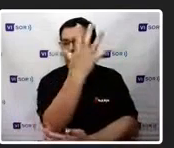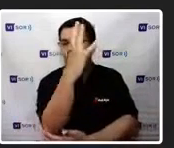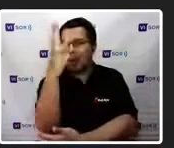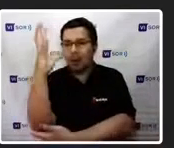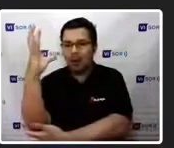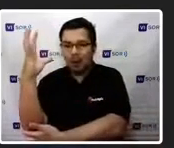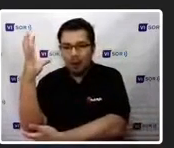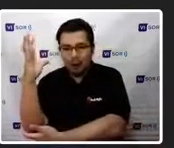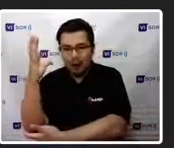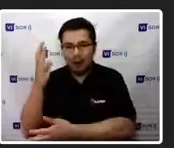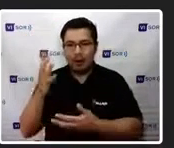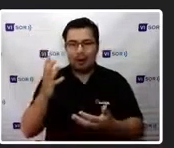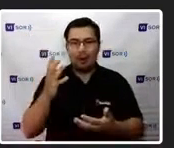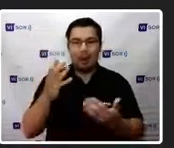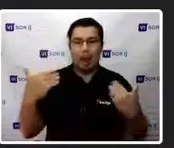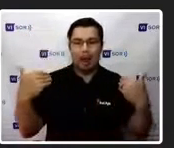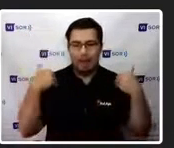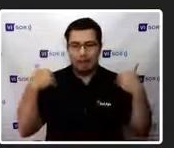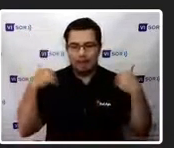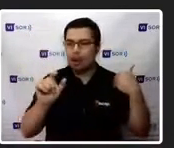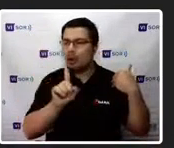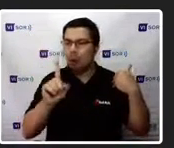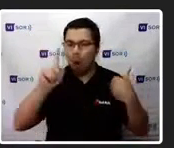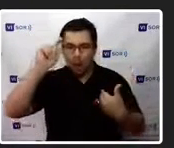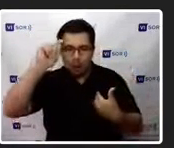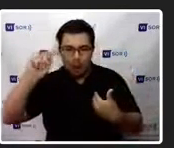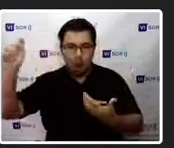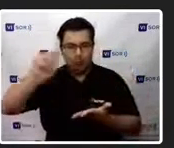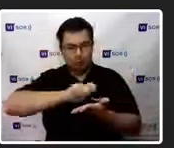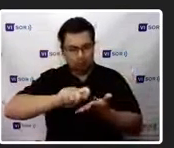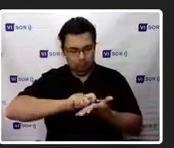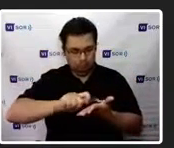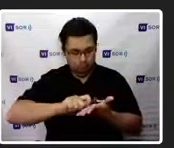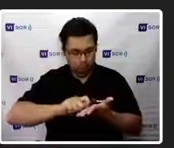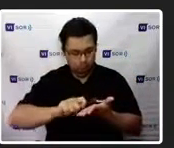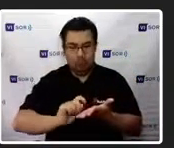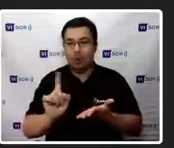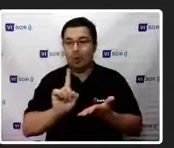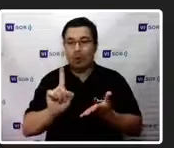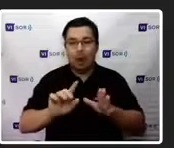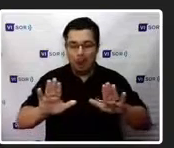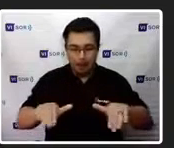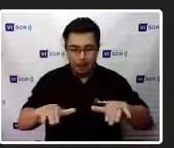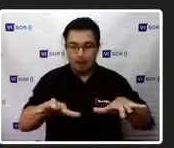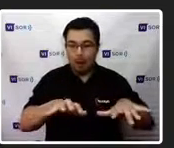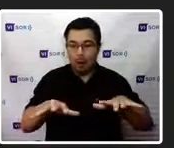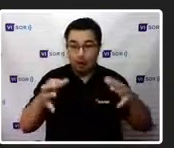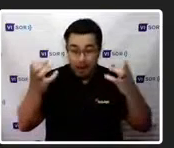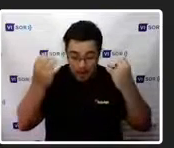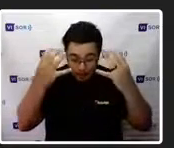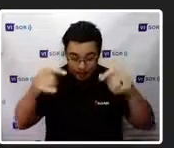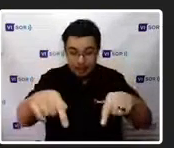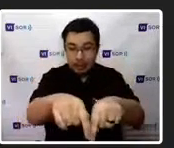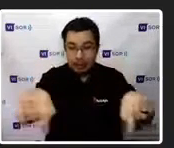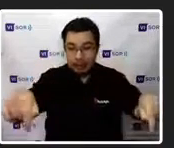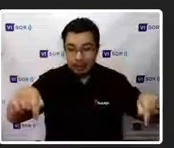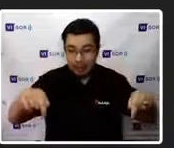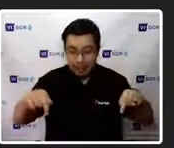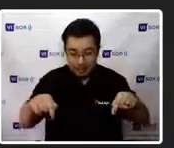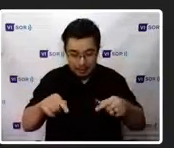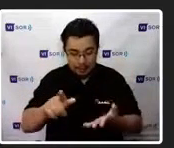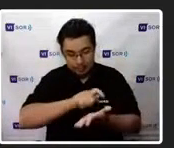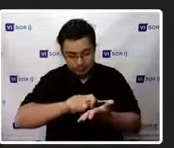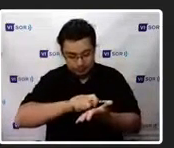teoría, sino desde el ir haciendo las mismas cosas que veíamos en sala, para mí fue muy significativo y